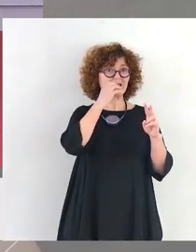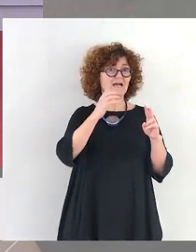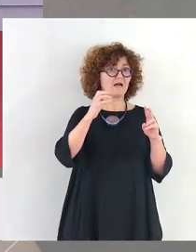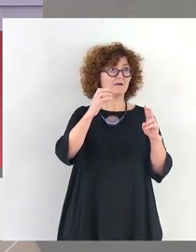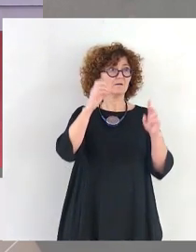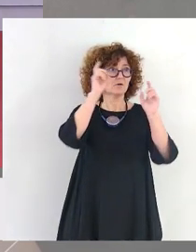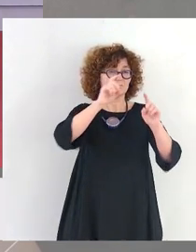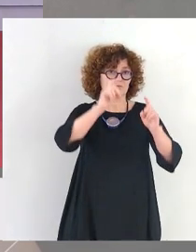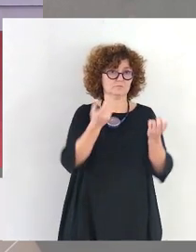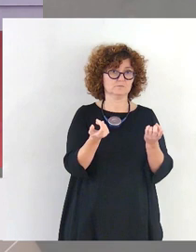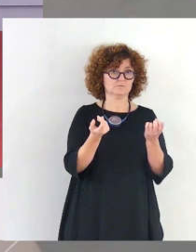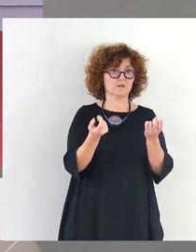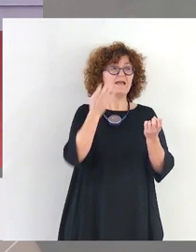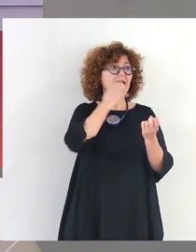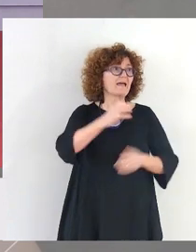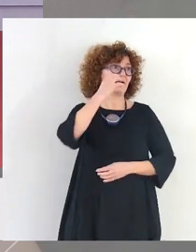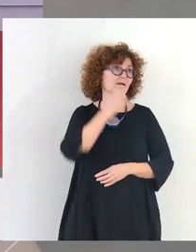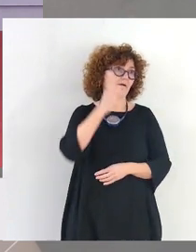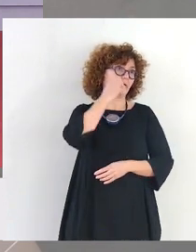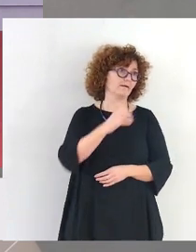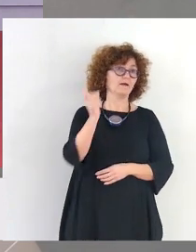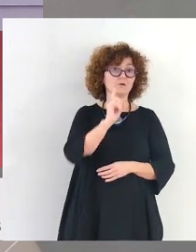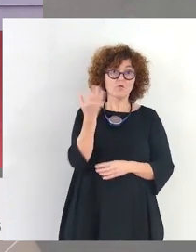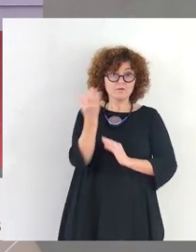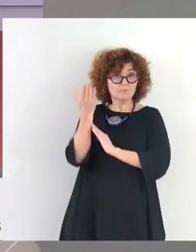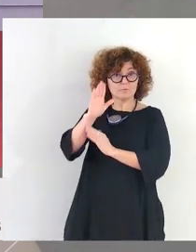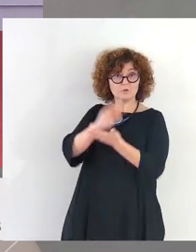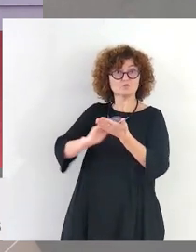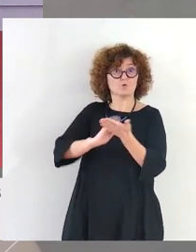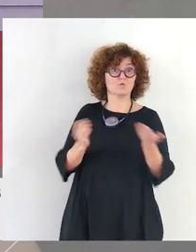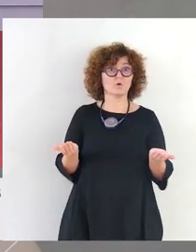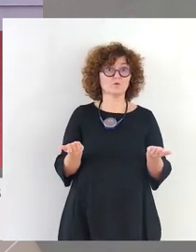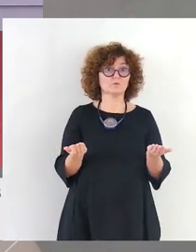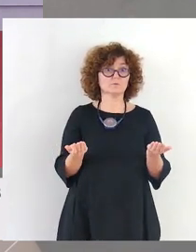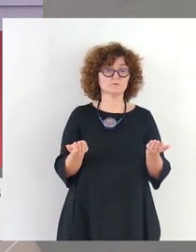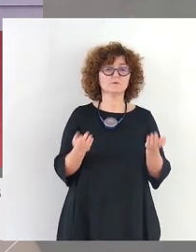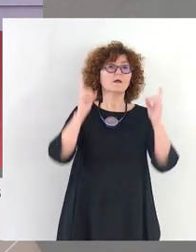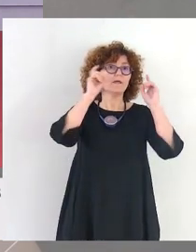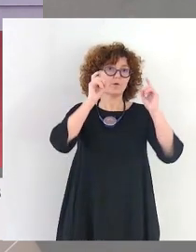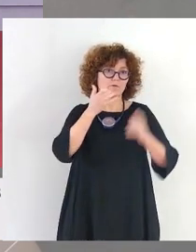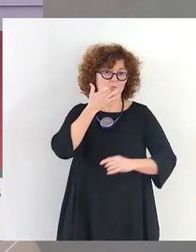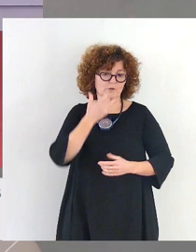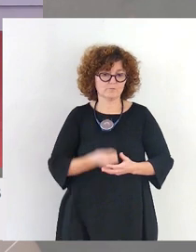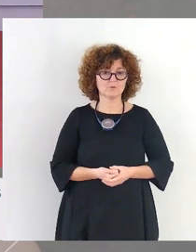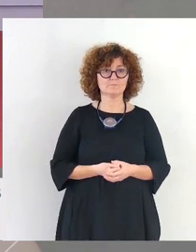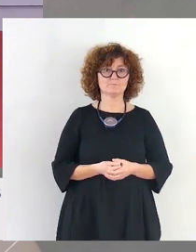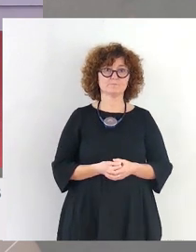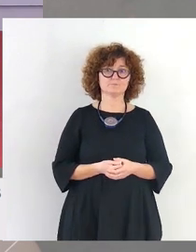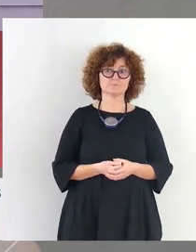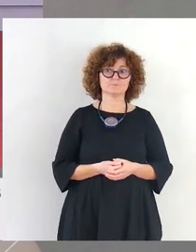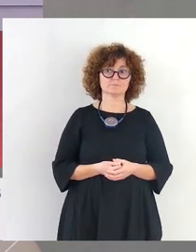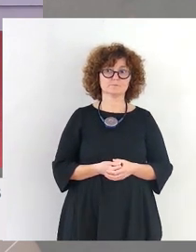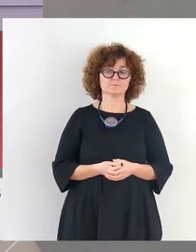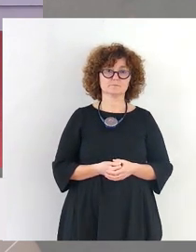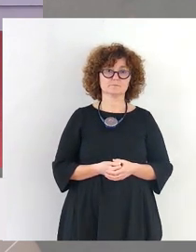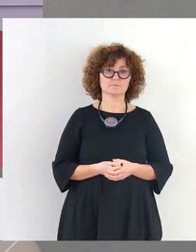es la proposición de soluciones y la exigencia de soluciones en el tema de la educación basta con que en vez